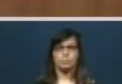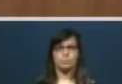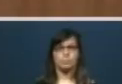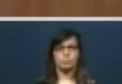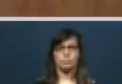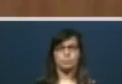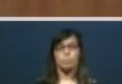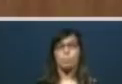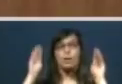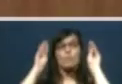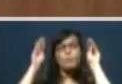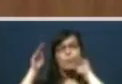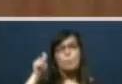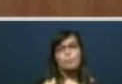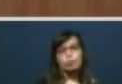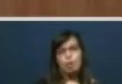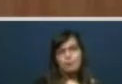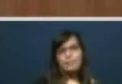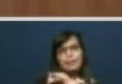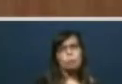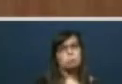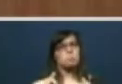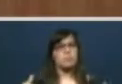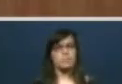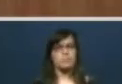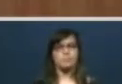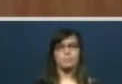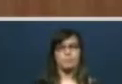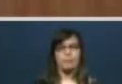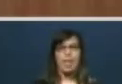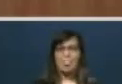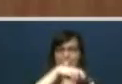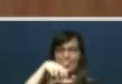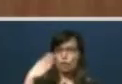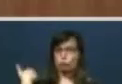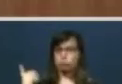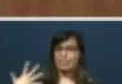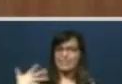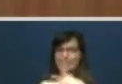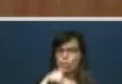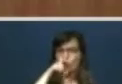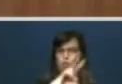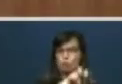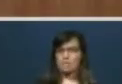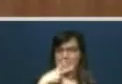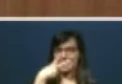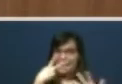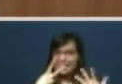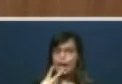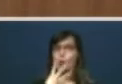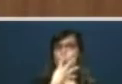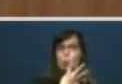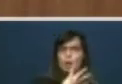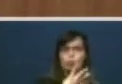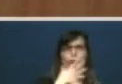la formación profesional ha crecido en castilla y león' los cuatro centros integrados que comenzaron a funcionar en 2007 son hoy ya